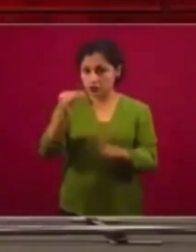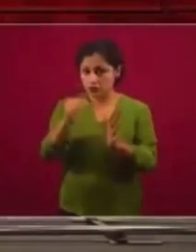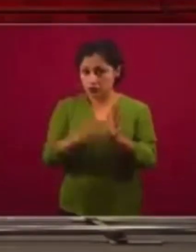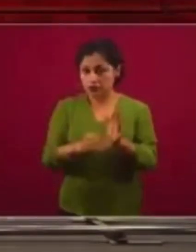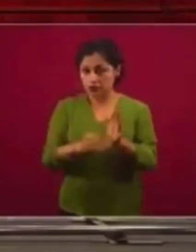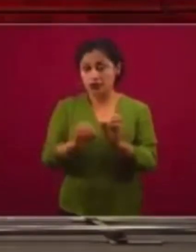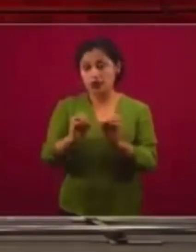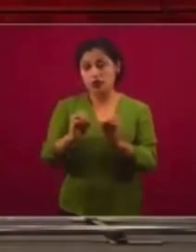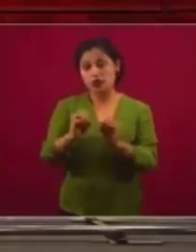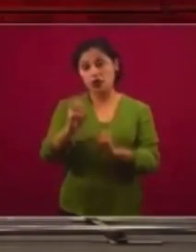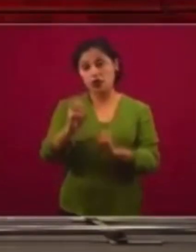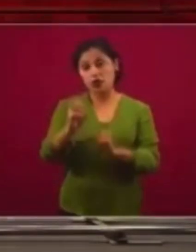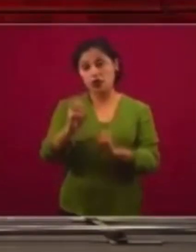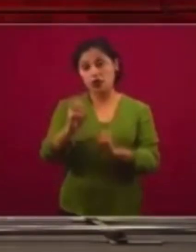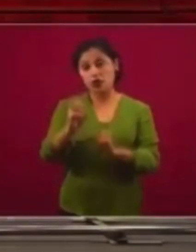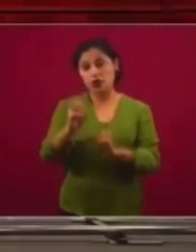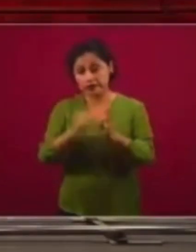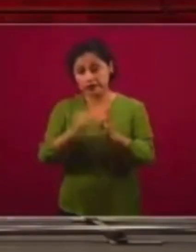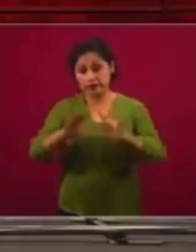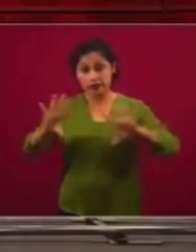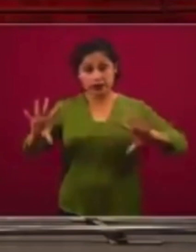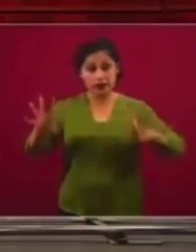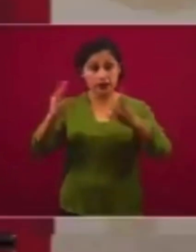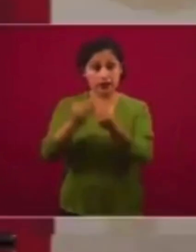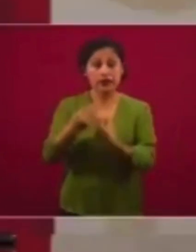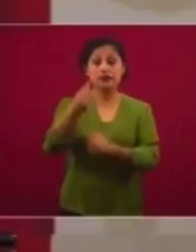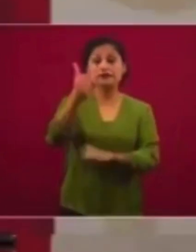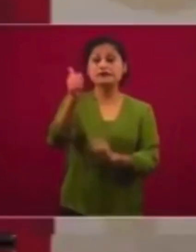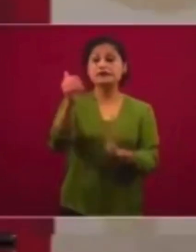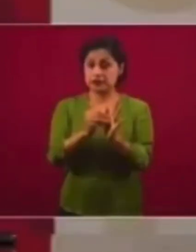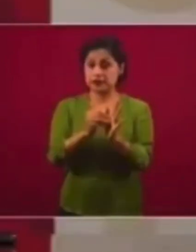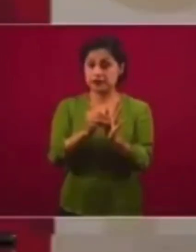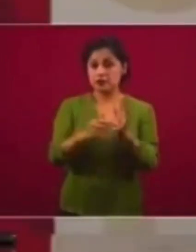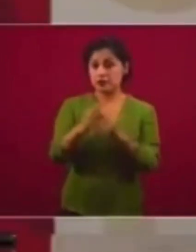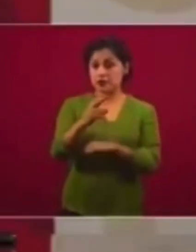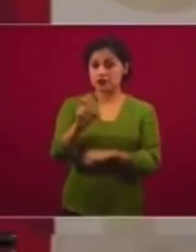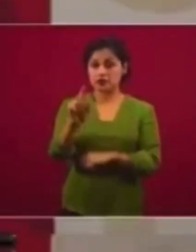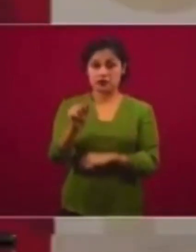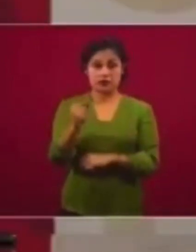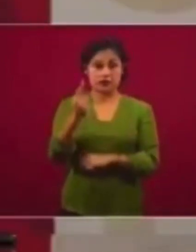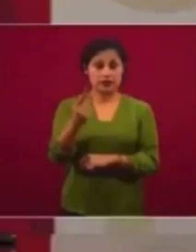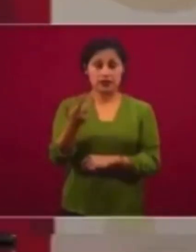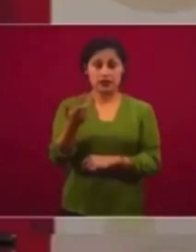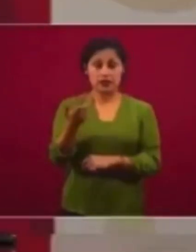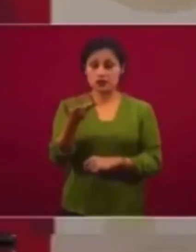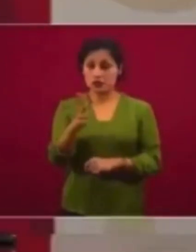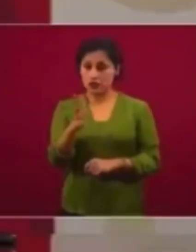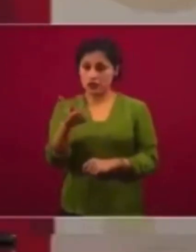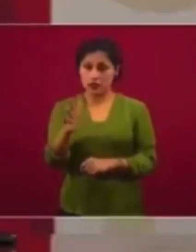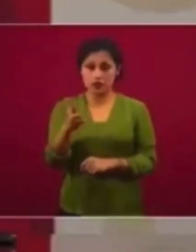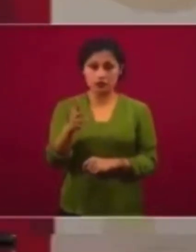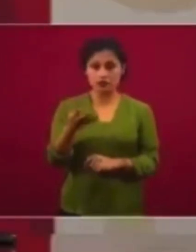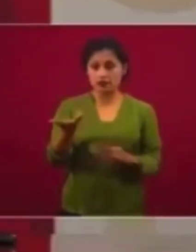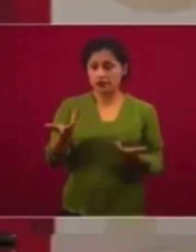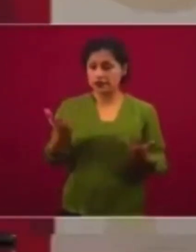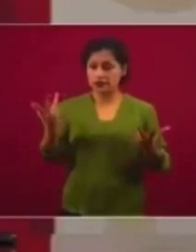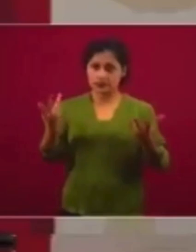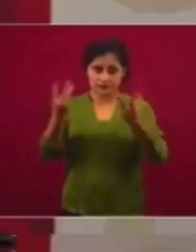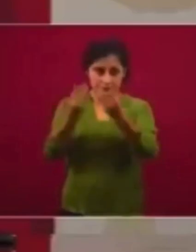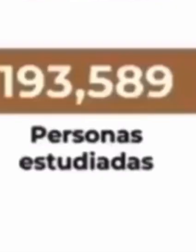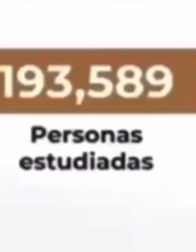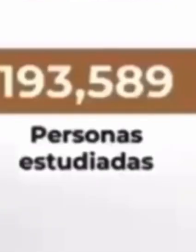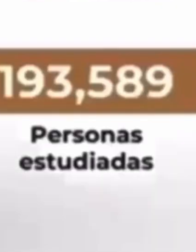tendríamos casi 6.000 o un poco de 70 nada más así, simplemente agregar 3.000